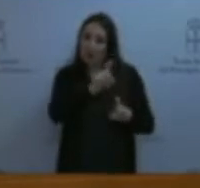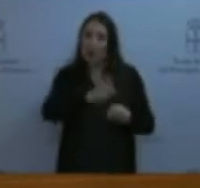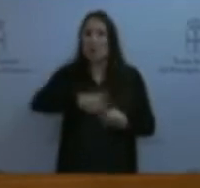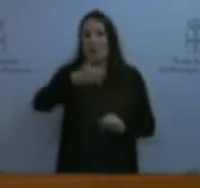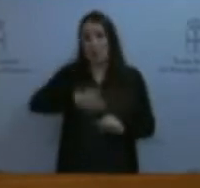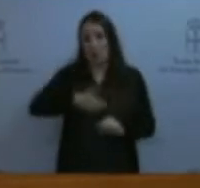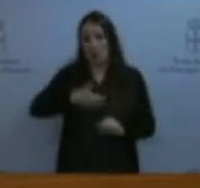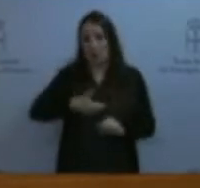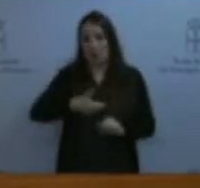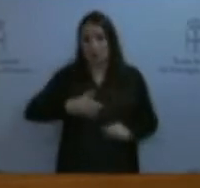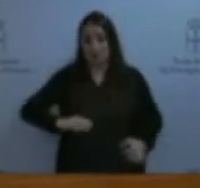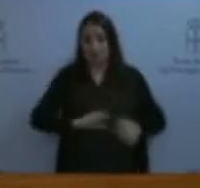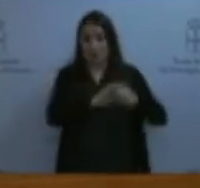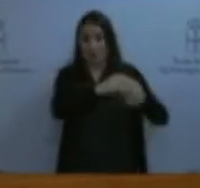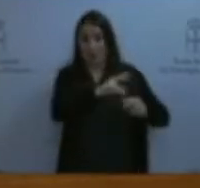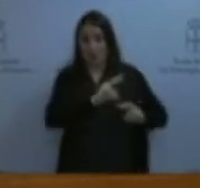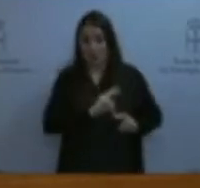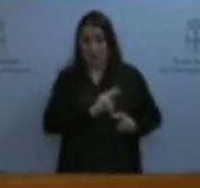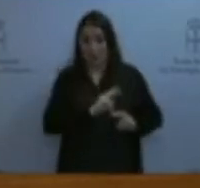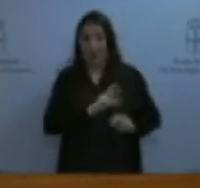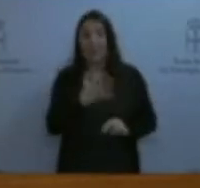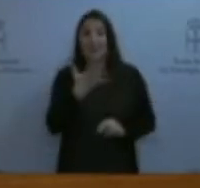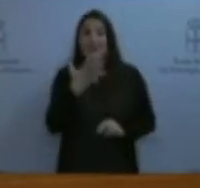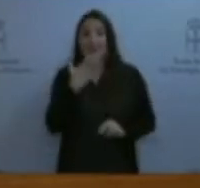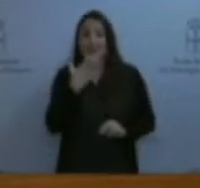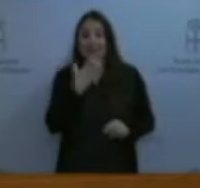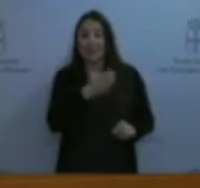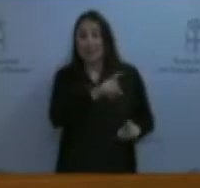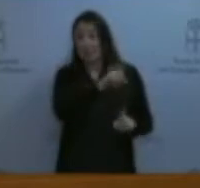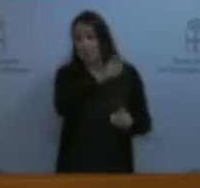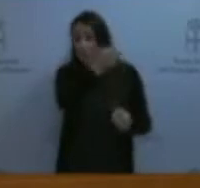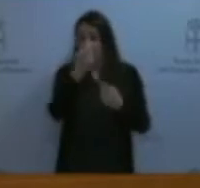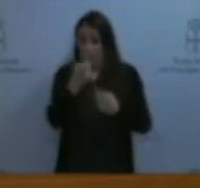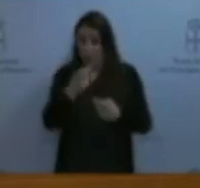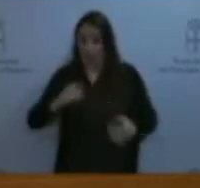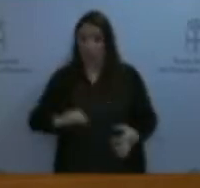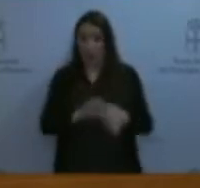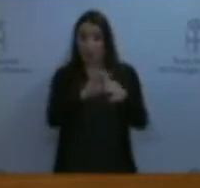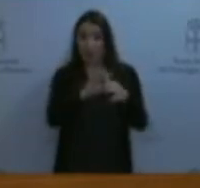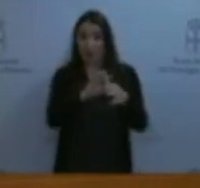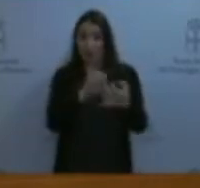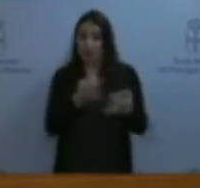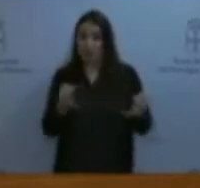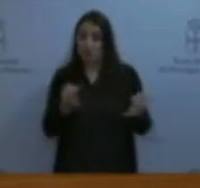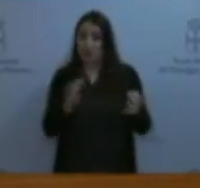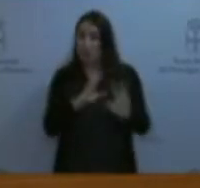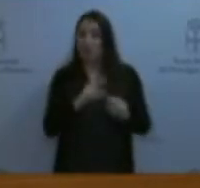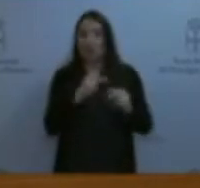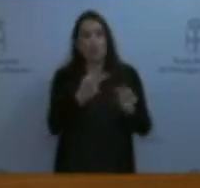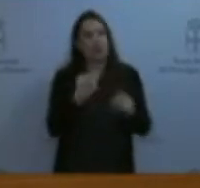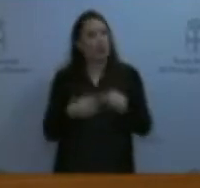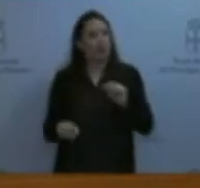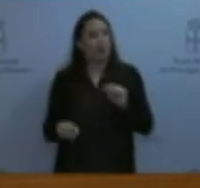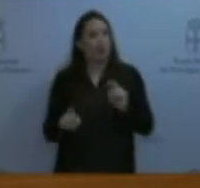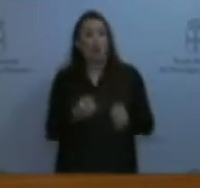respuesta. Y si nos hacemos la pregunta que nos debemos de hacer en este sentido, la respuesta es bien diferente. Y